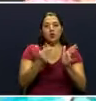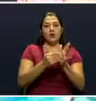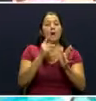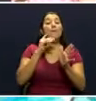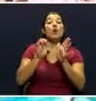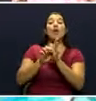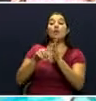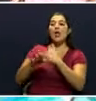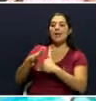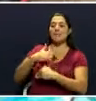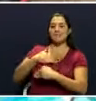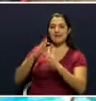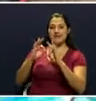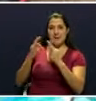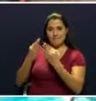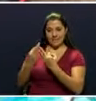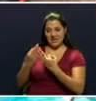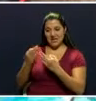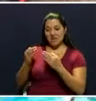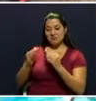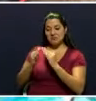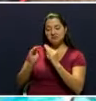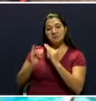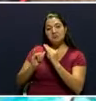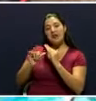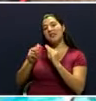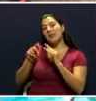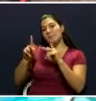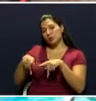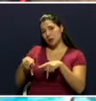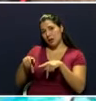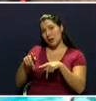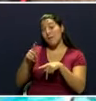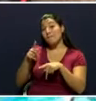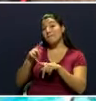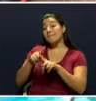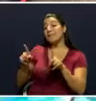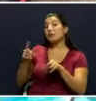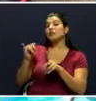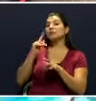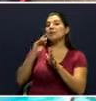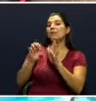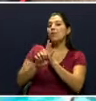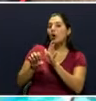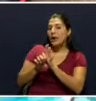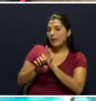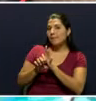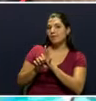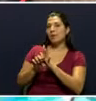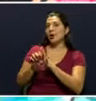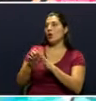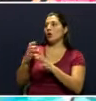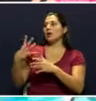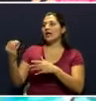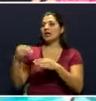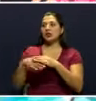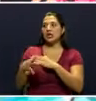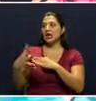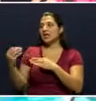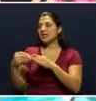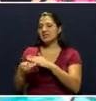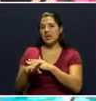en mi hogar y de esas, los que estamos entrando y saliendo, a todos nos dio el virus, pero mis abuelitos están en la casa, entonces, como ya yo me